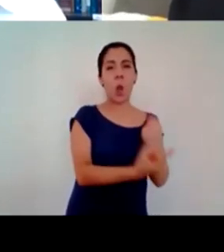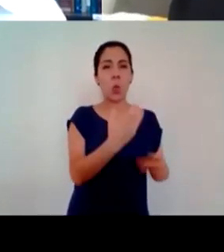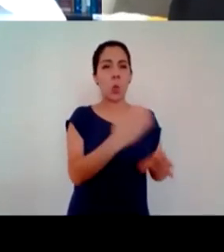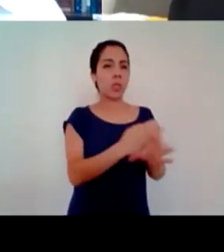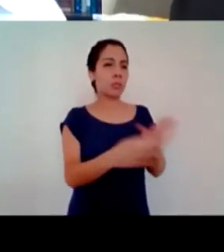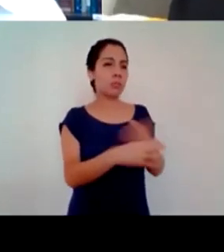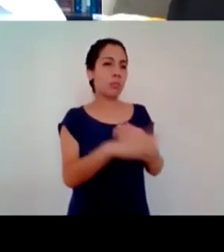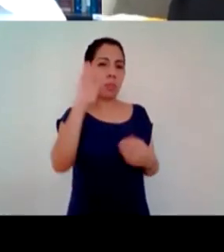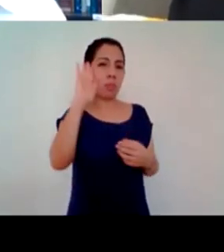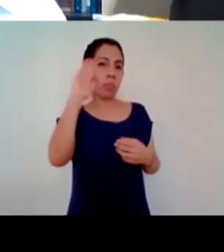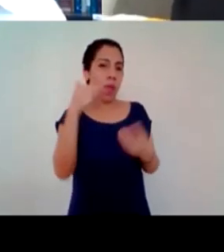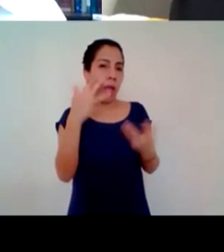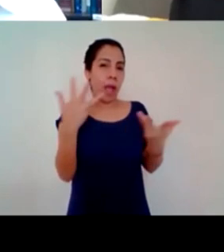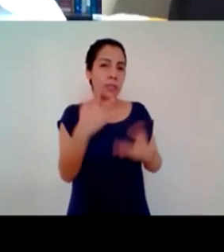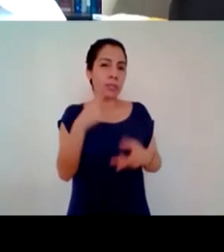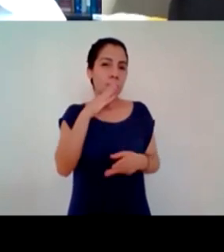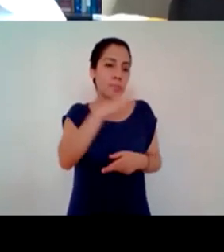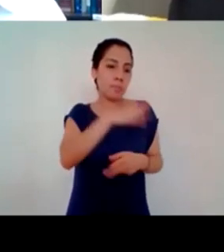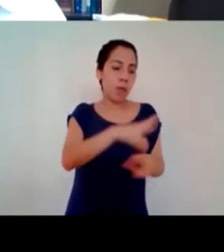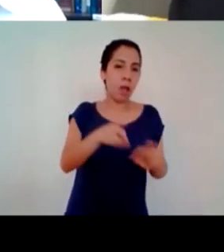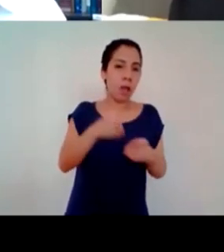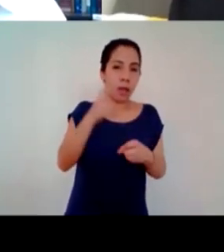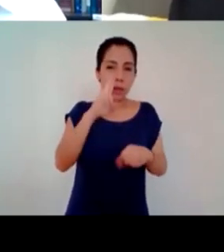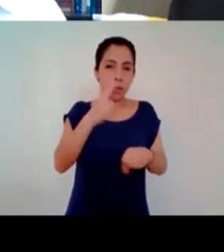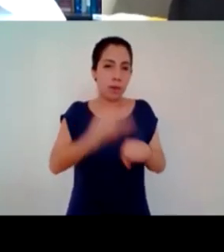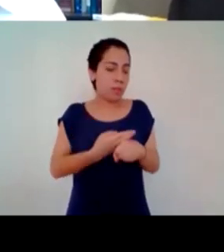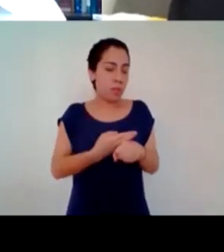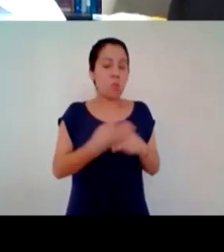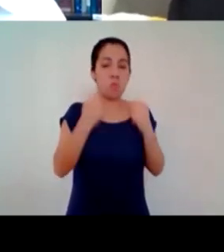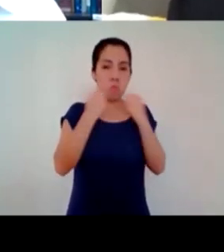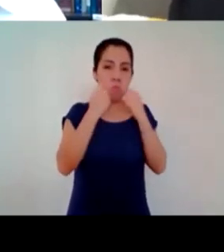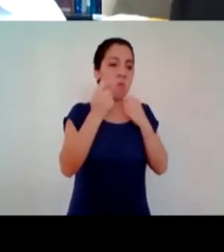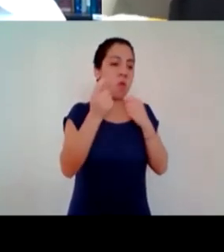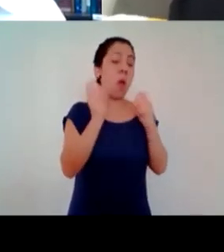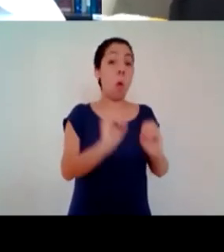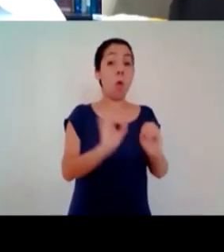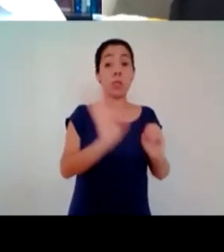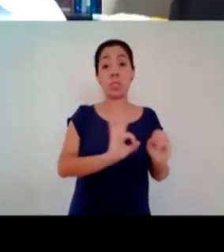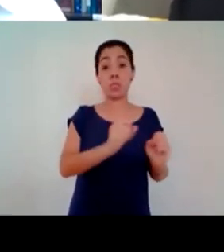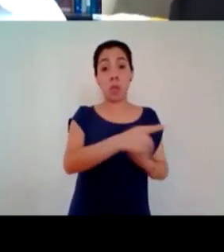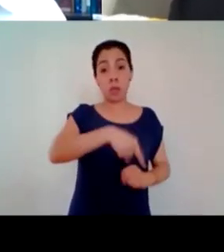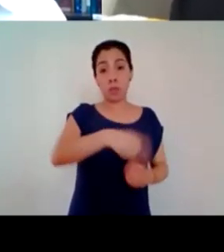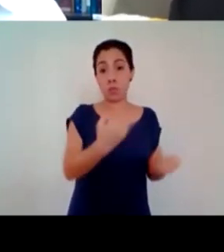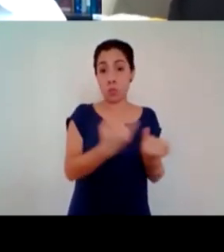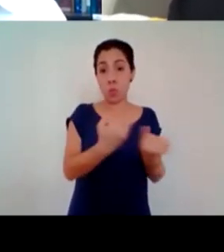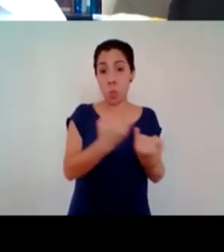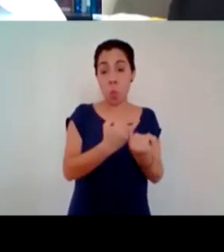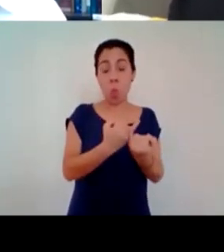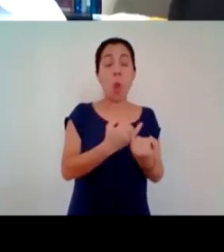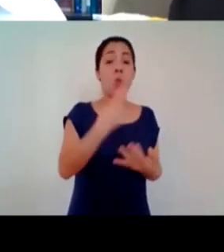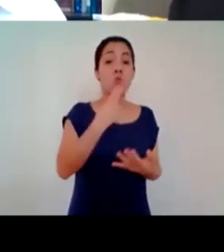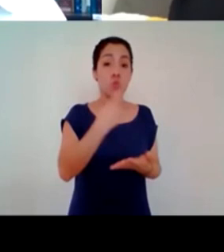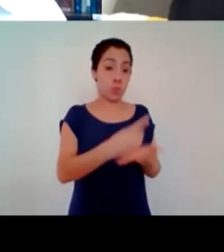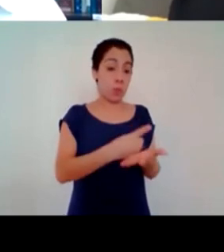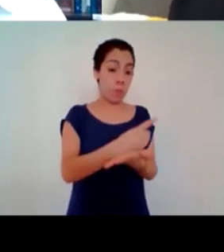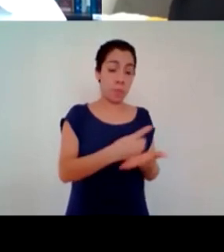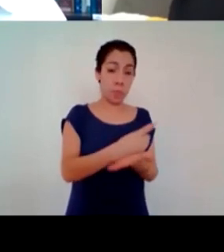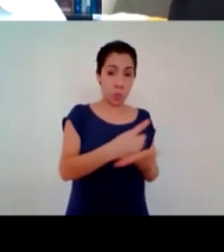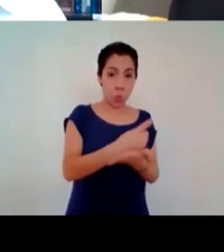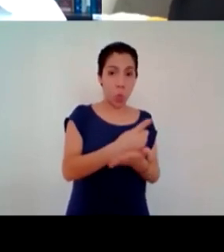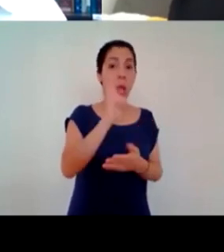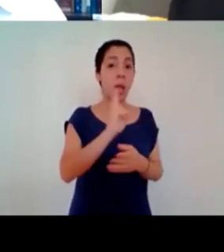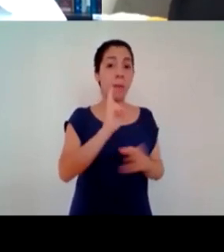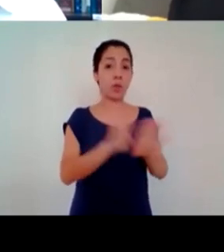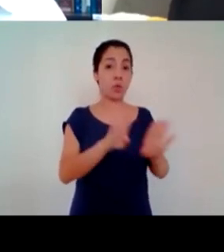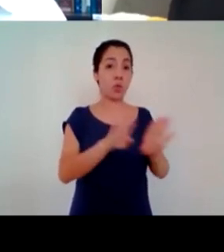y que tienen también un problema de sustancias. Y esto hemos visto que desahoga por una parte al sistema judicial y